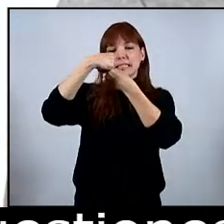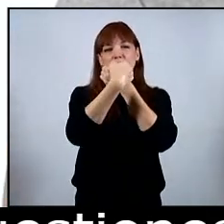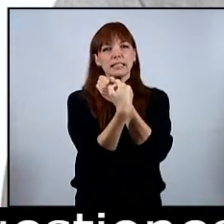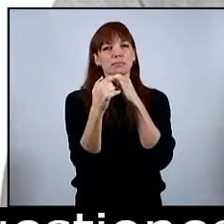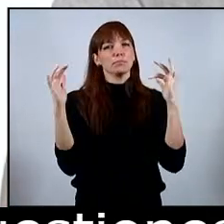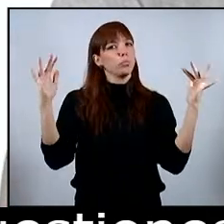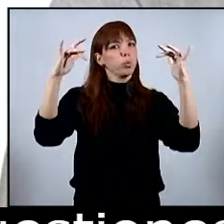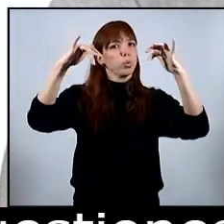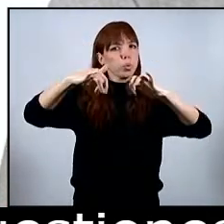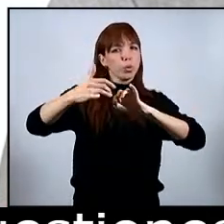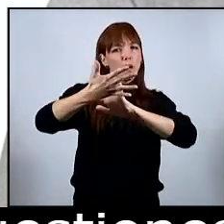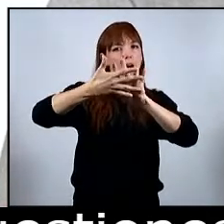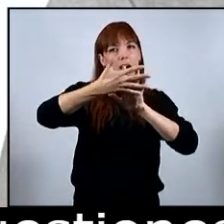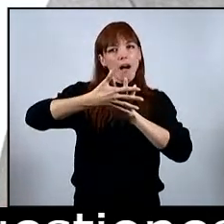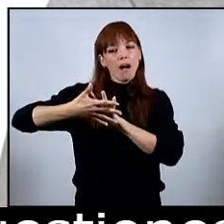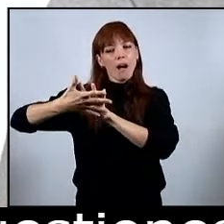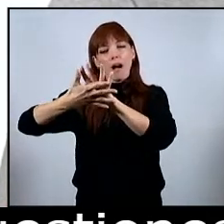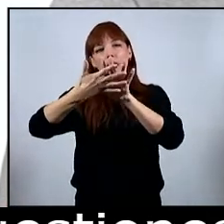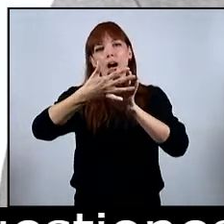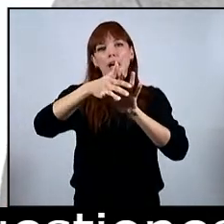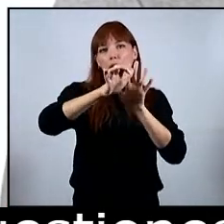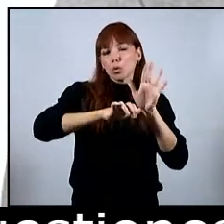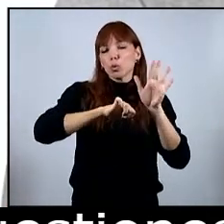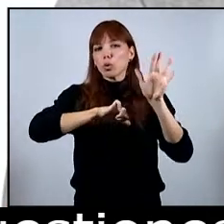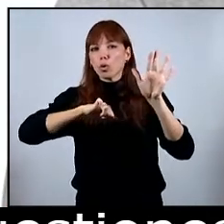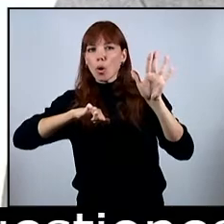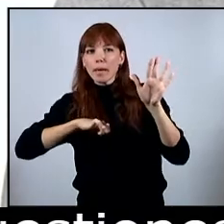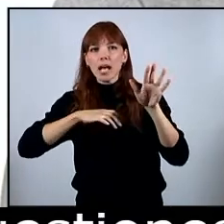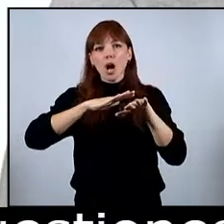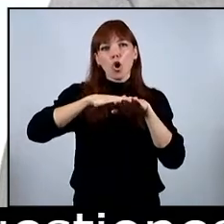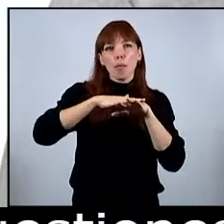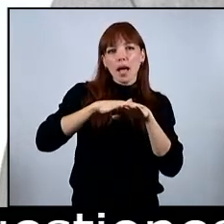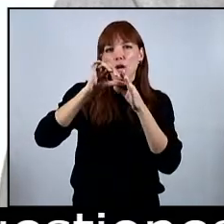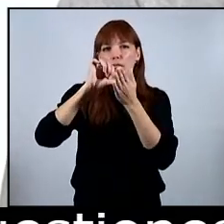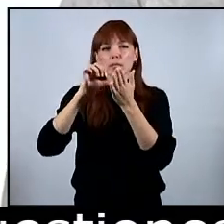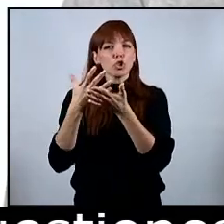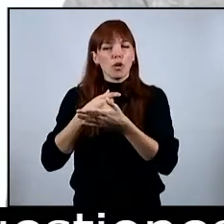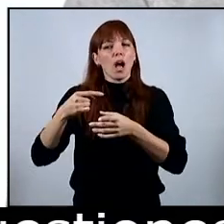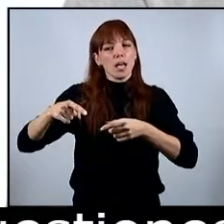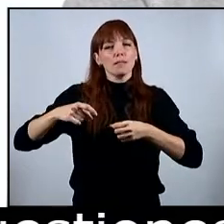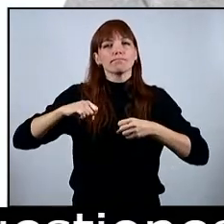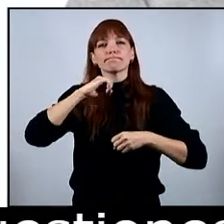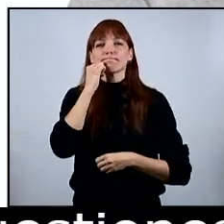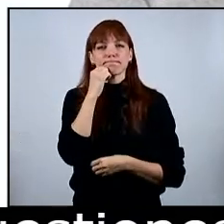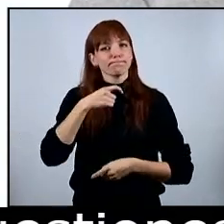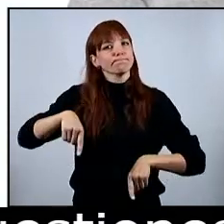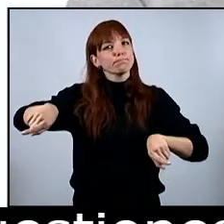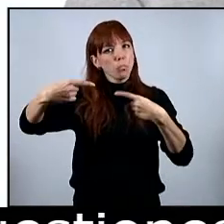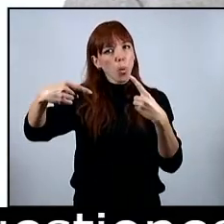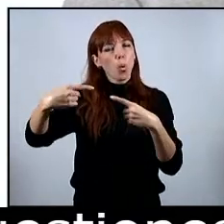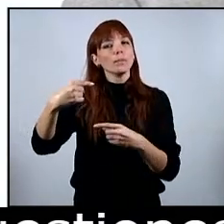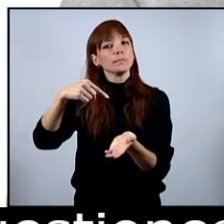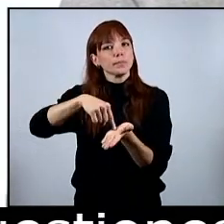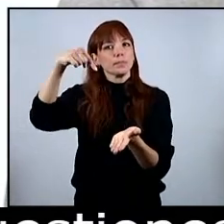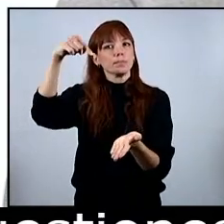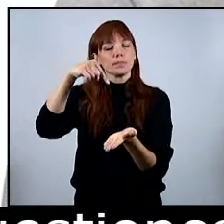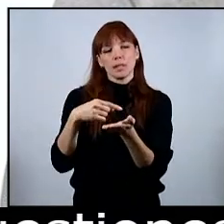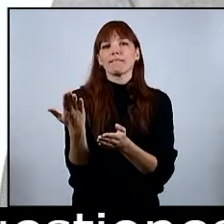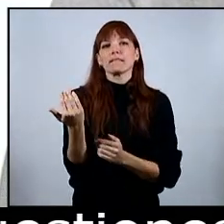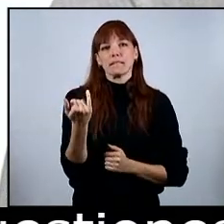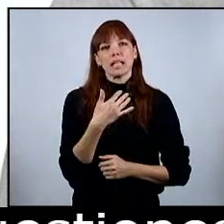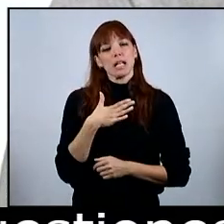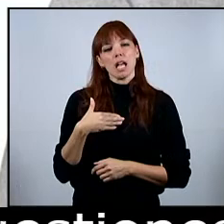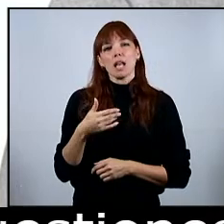ciudades con estatutos de autonomía y de, por supuesto, el Gobierno central, va a pelear por lo que entiende que es justo y le corresponde a los